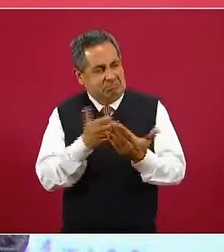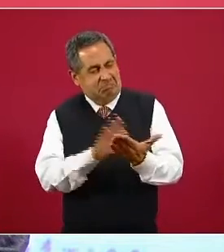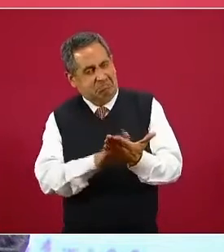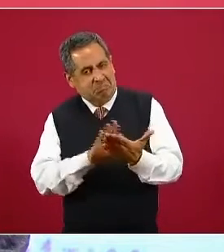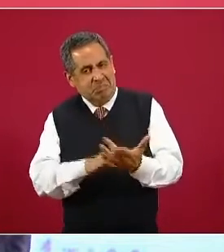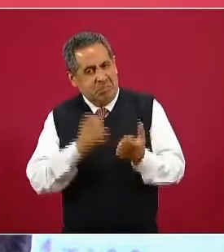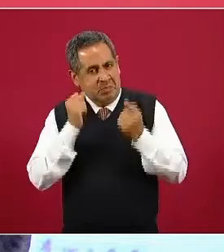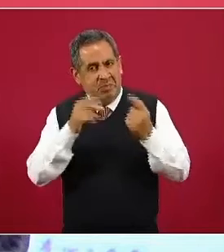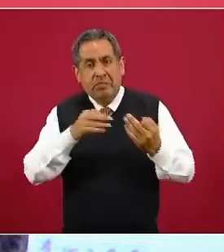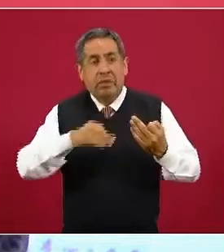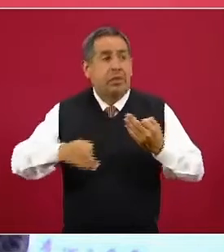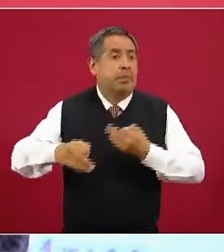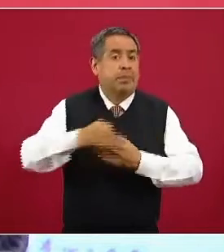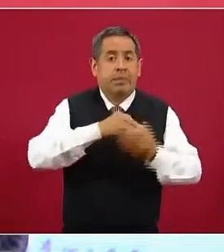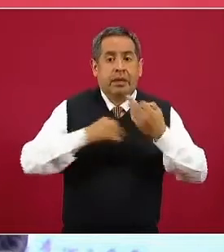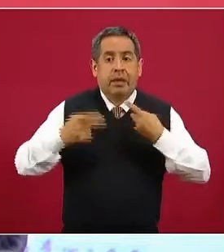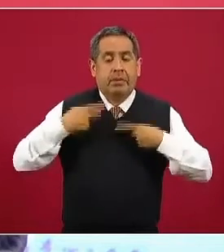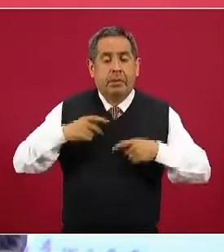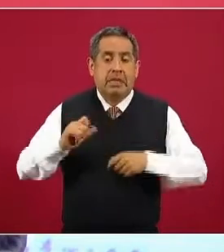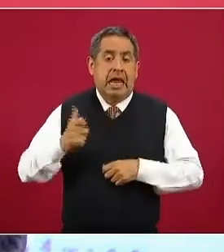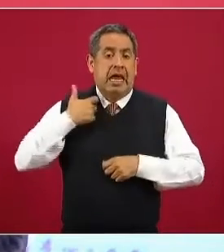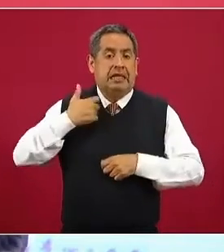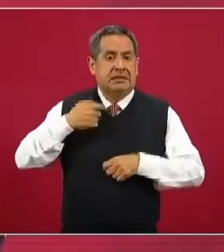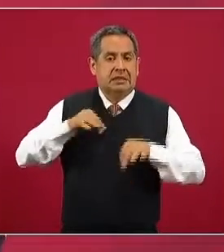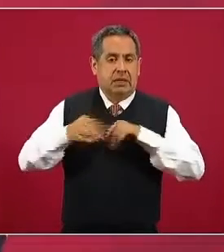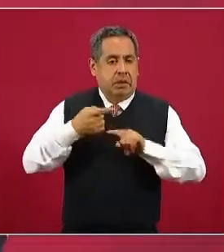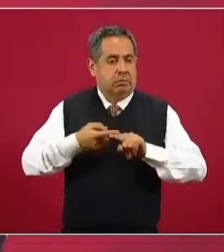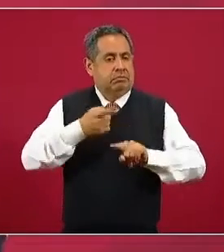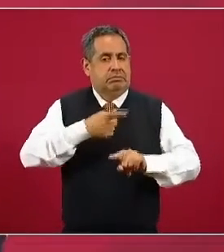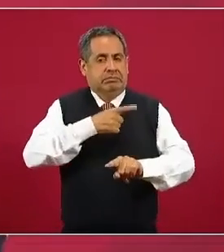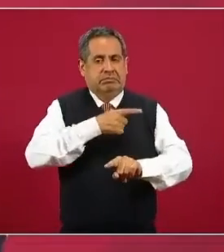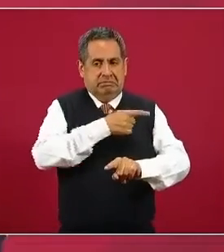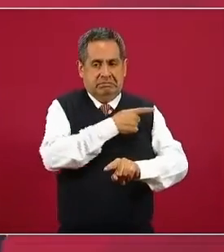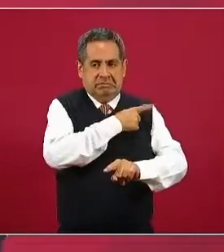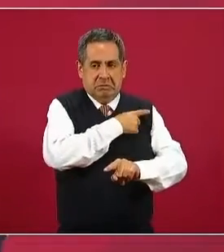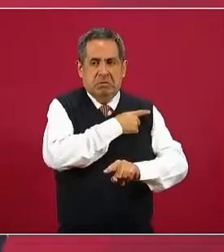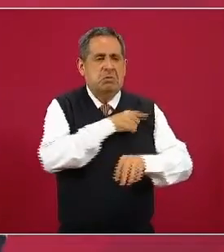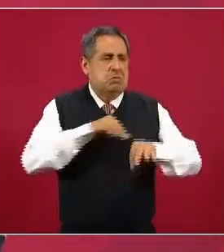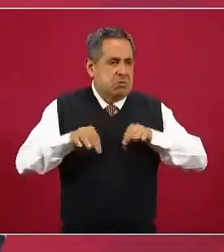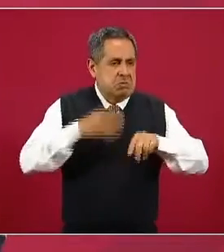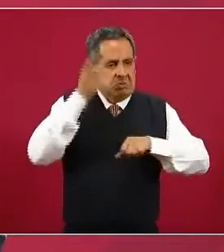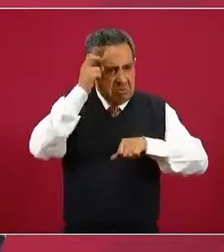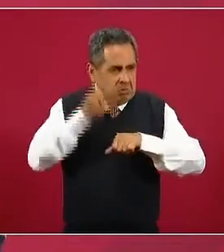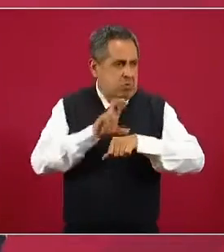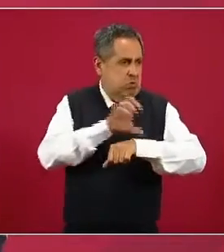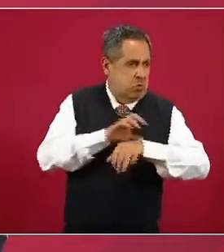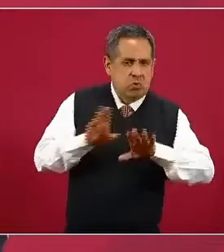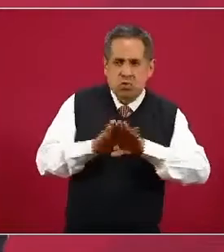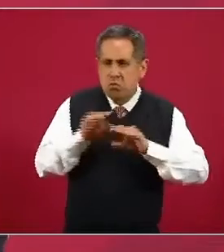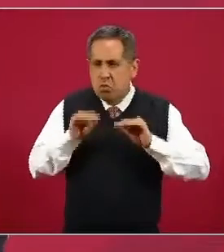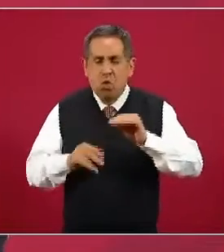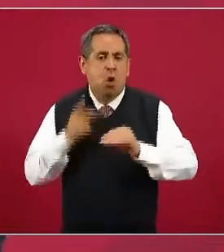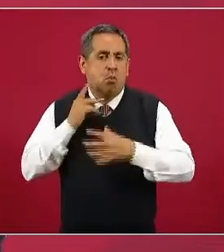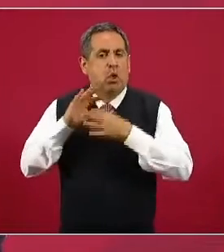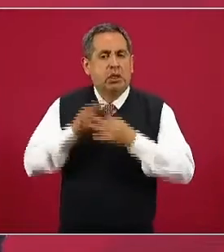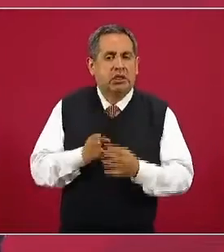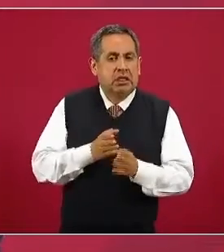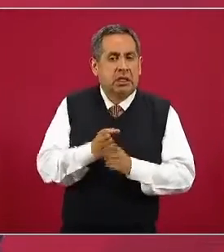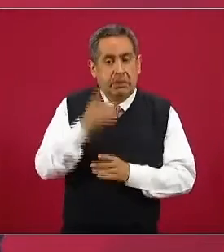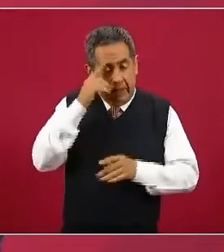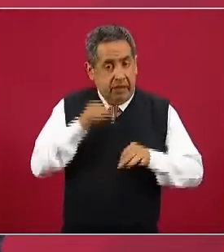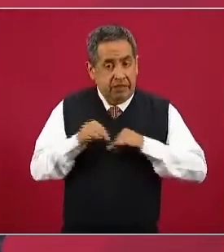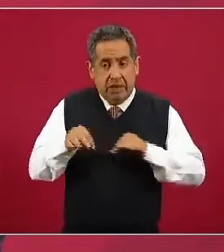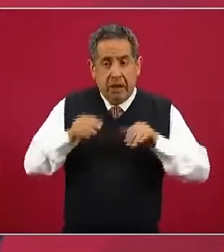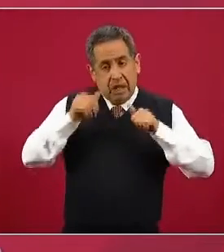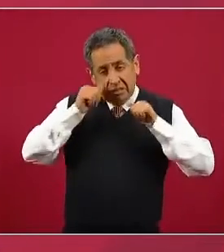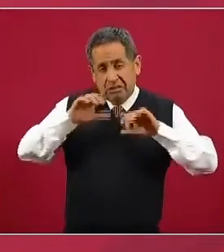también a todos quienes nos antecedieron en el trabajo tan dedicado, dirigiendo, coordinando, estableciendo políticas públicas y